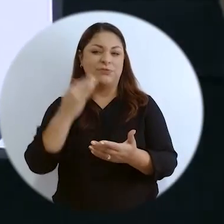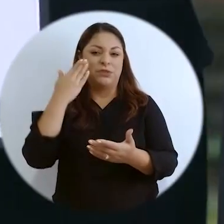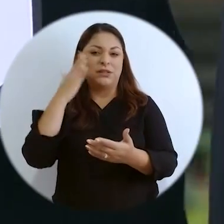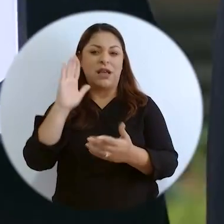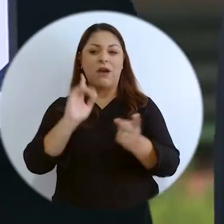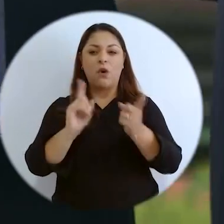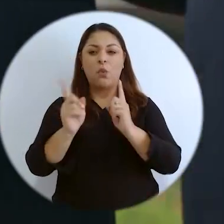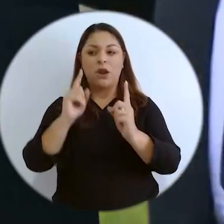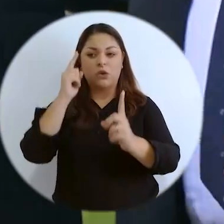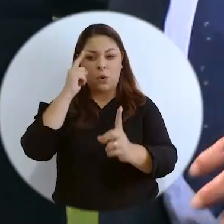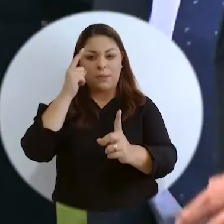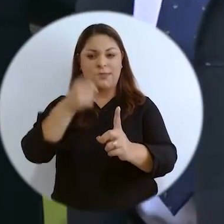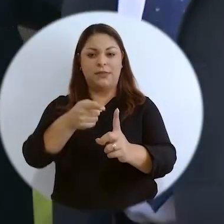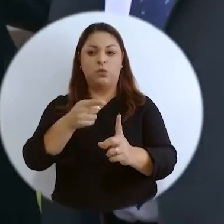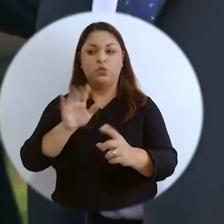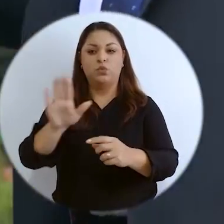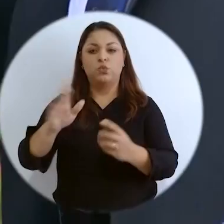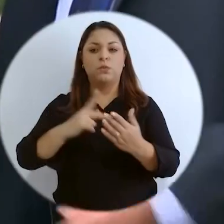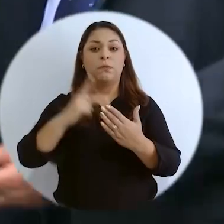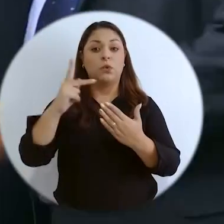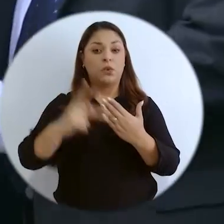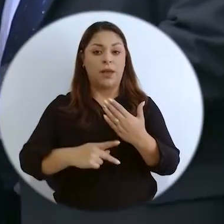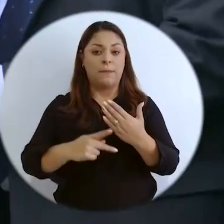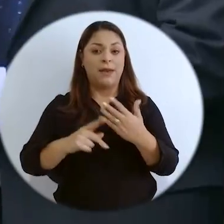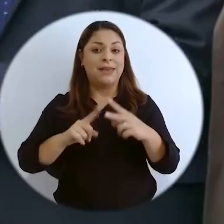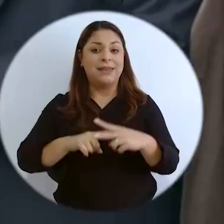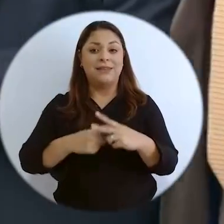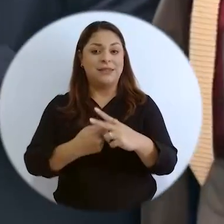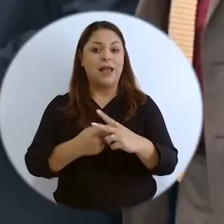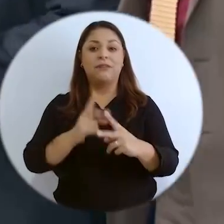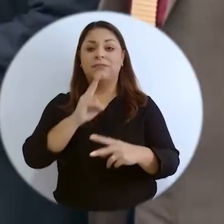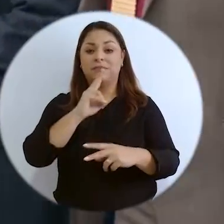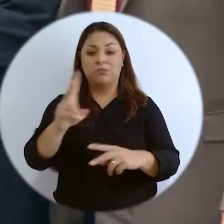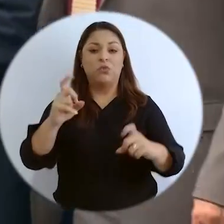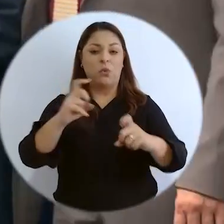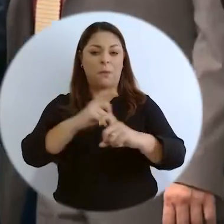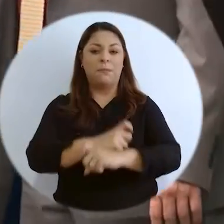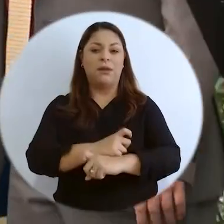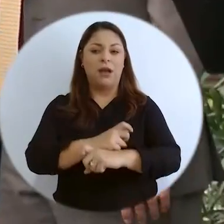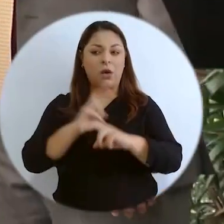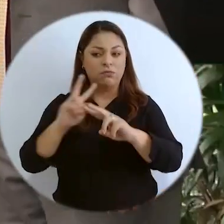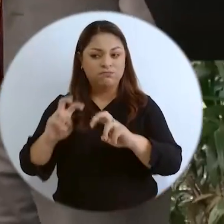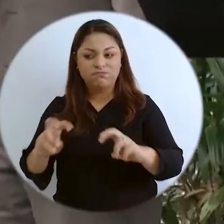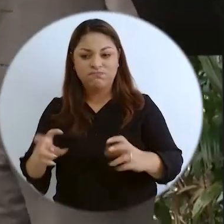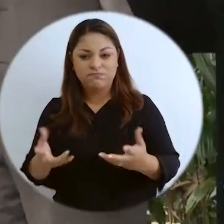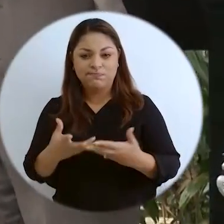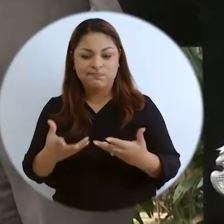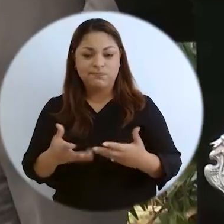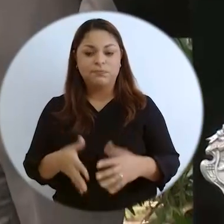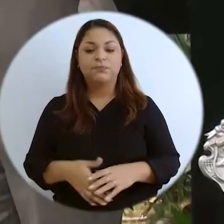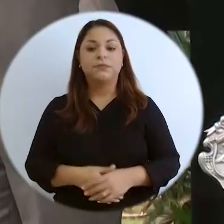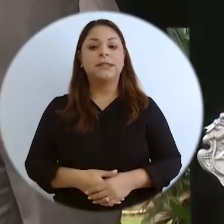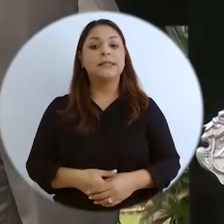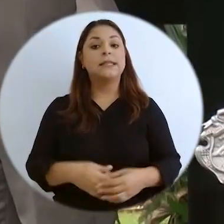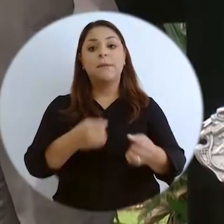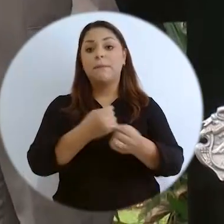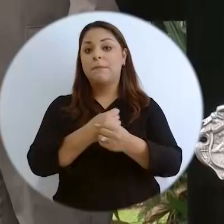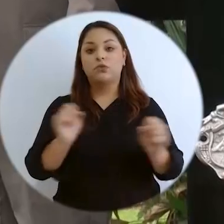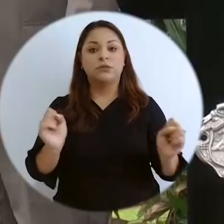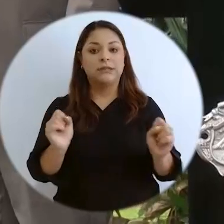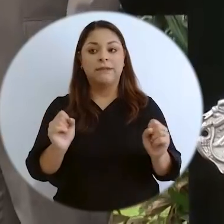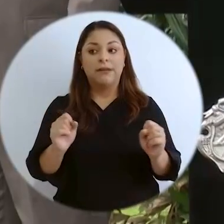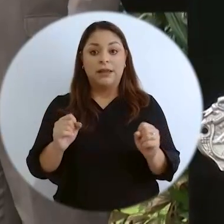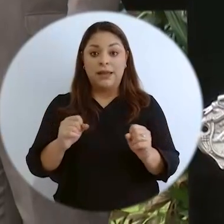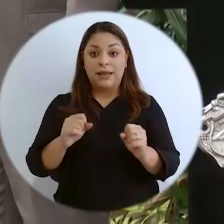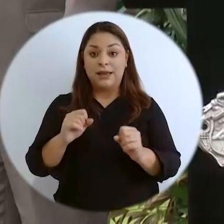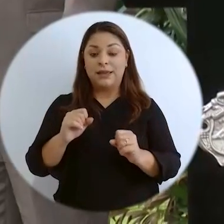realmente al final cuáles sean los objetivos o los alcances del programa de gobierno inicial, es muy complicado implementar. Es decir,